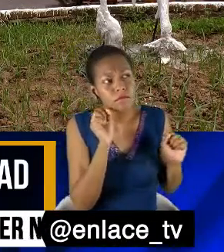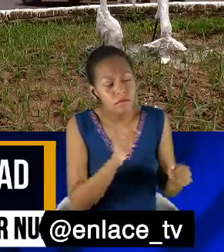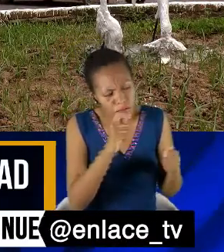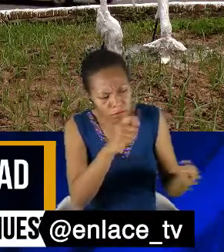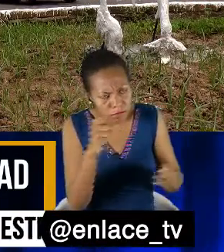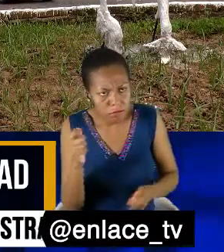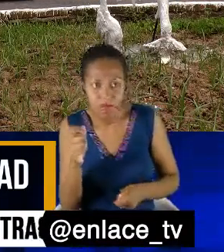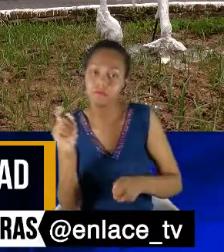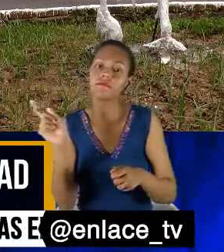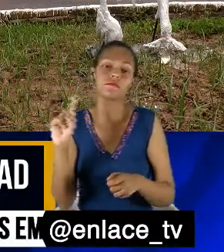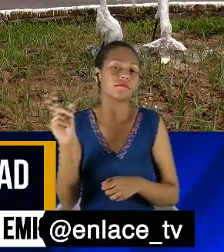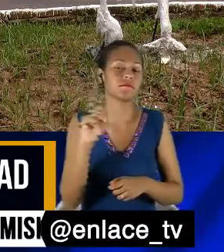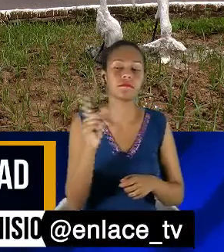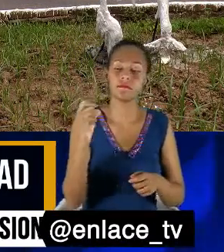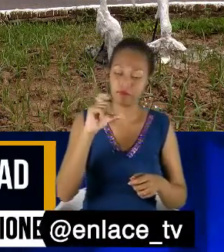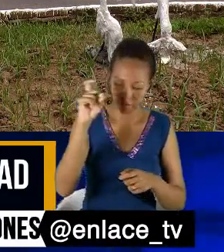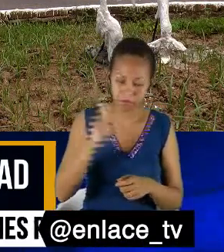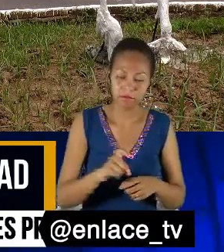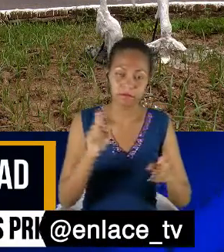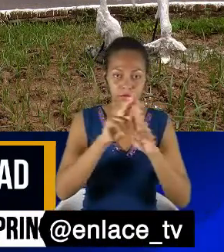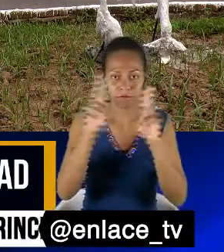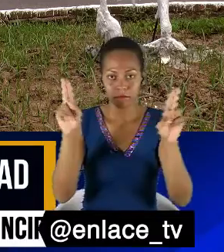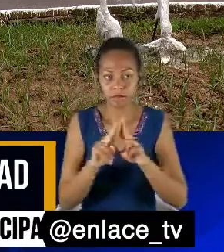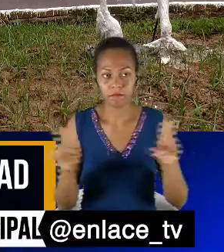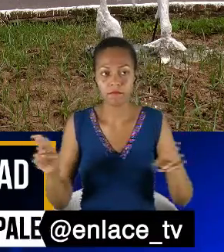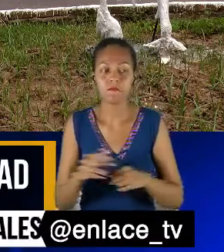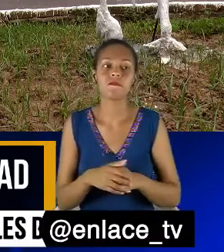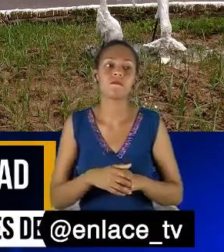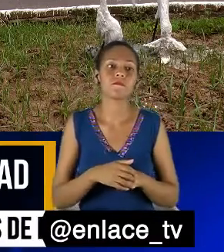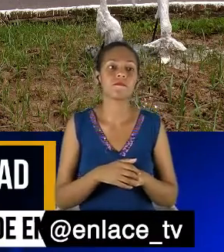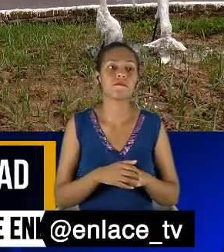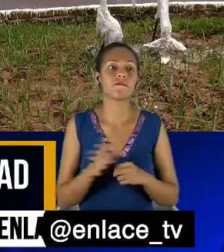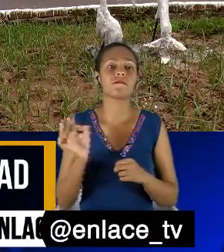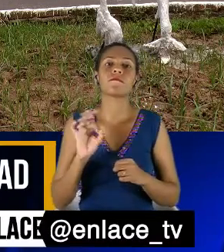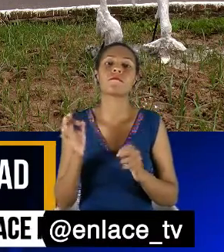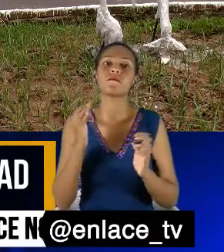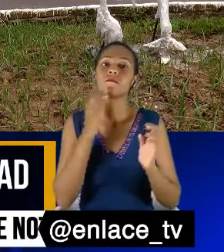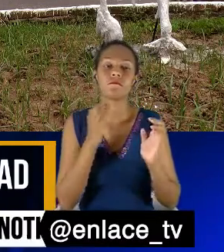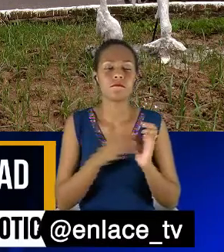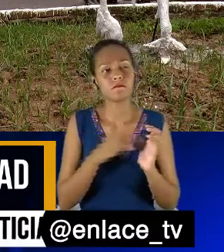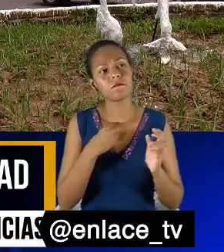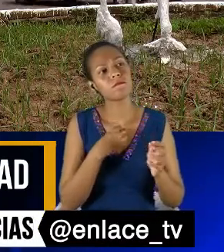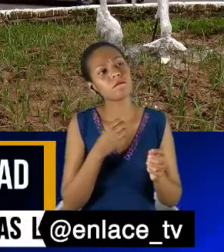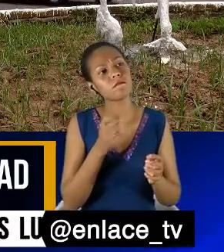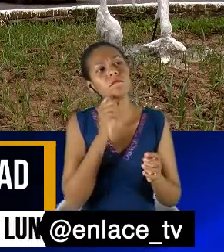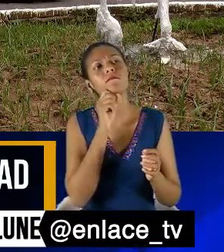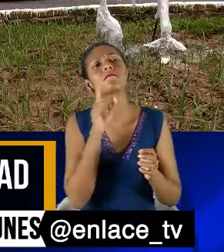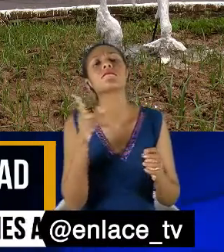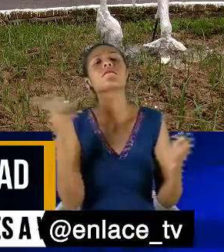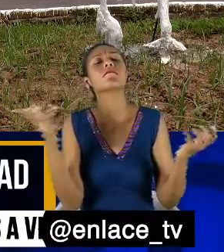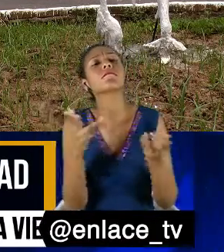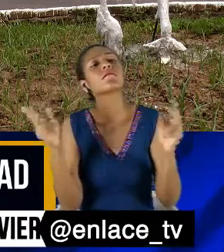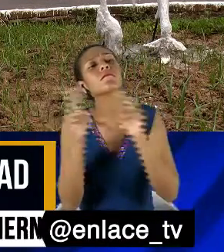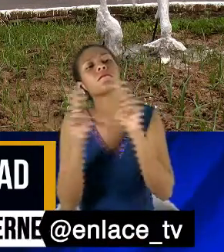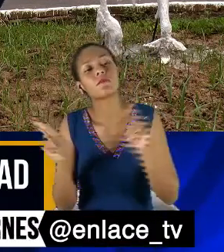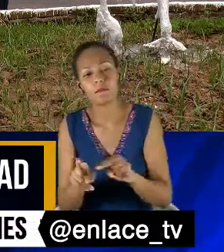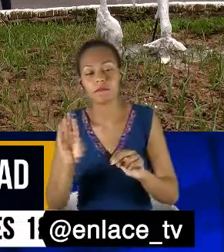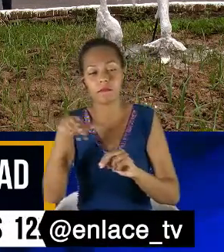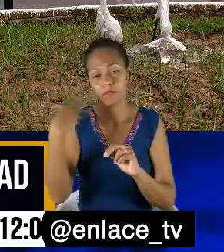legalmente obtenido, pues va a tener que consultar una página web que en próximos días vamos a estar informando al